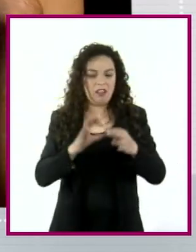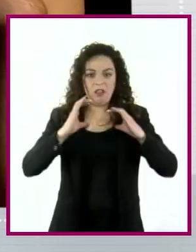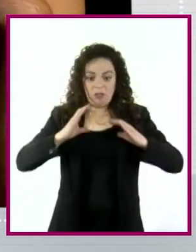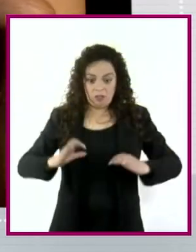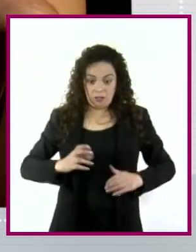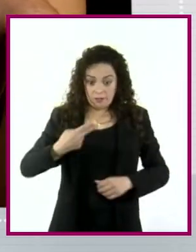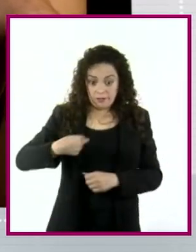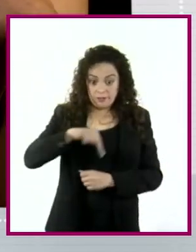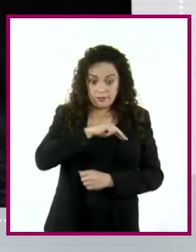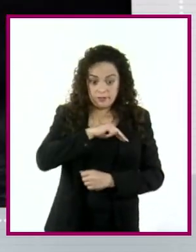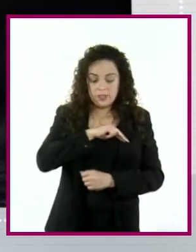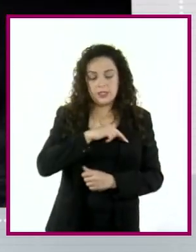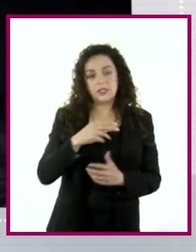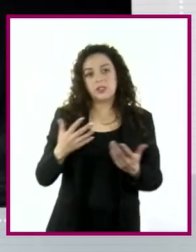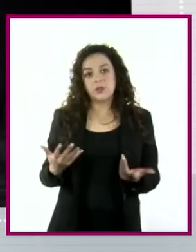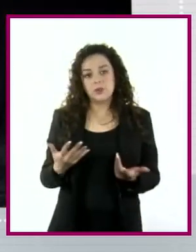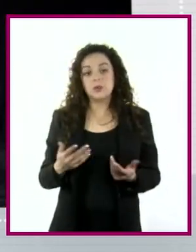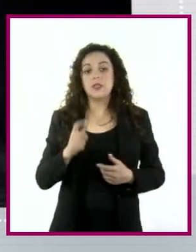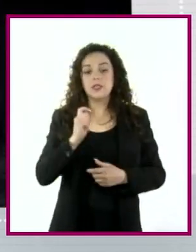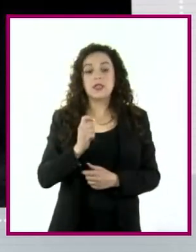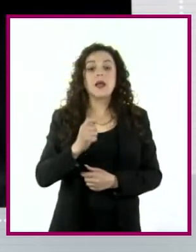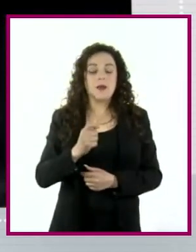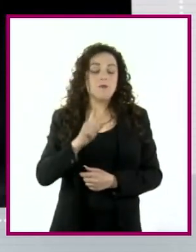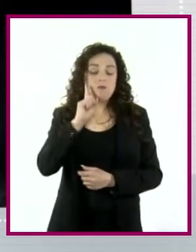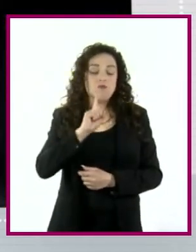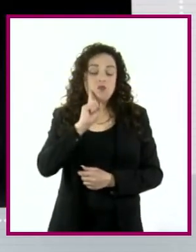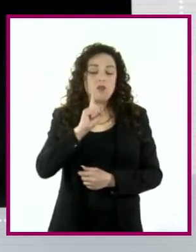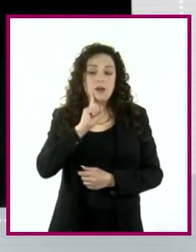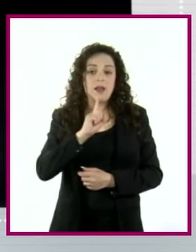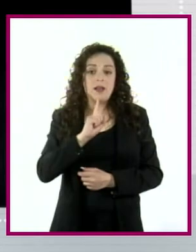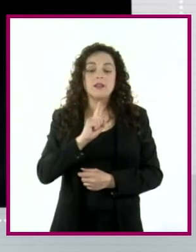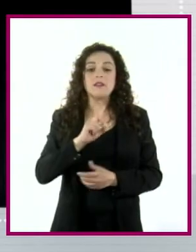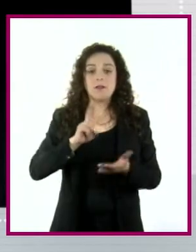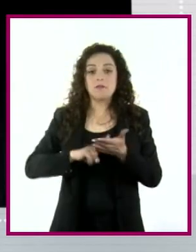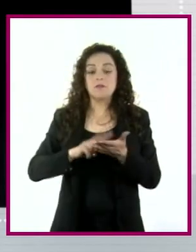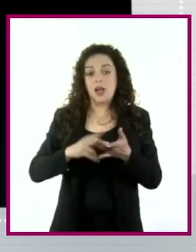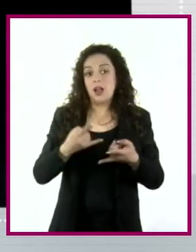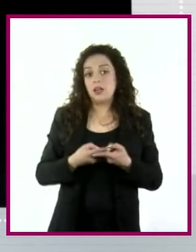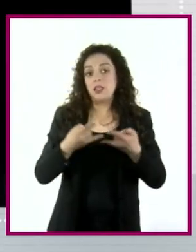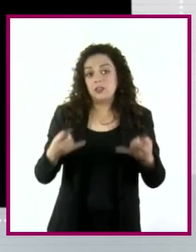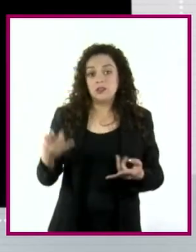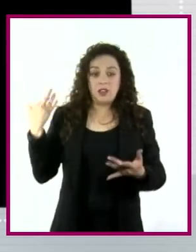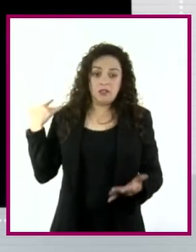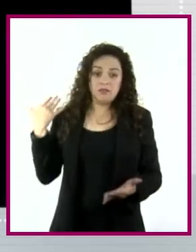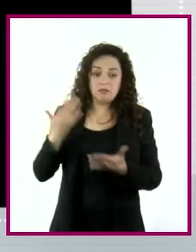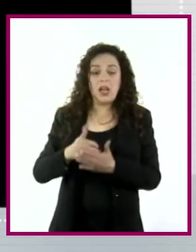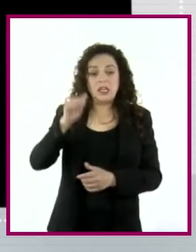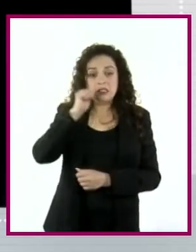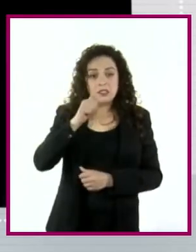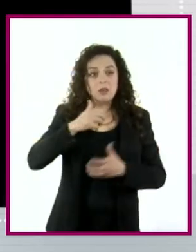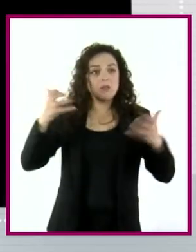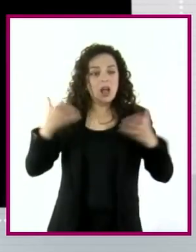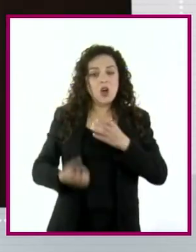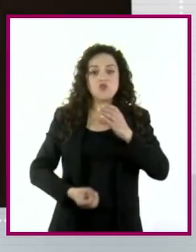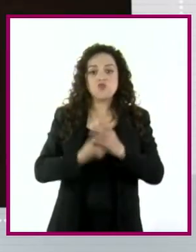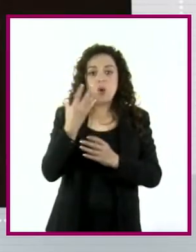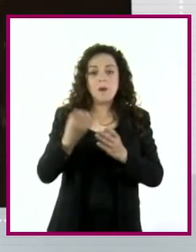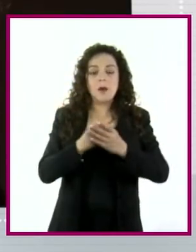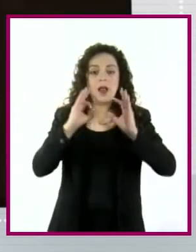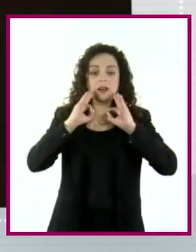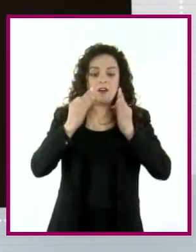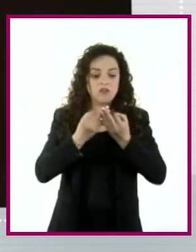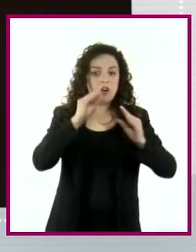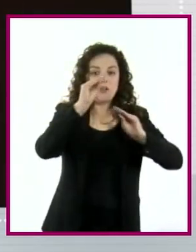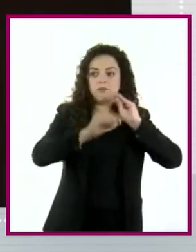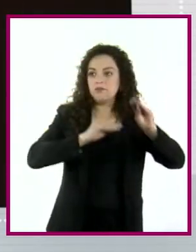cuerpos. Somos mujeres históricas que nos la pasamos creando nuevos escenarios,